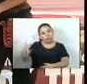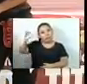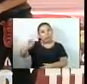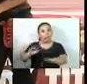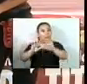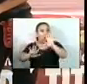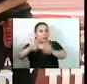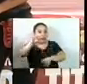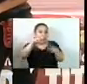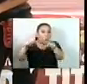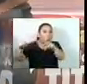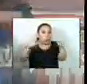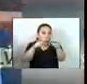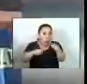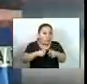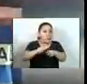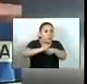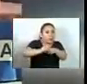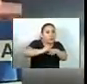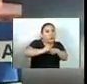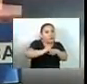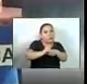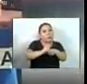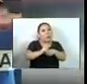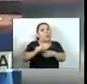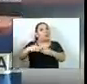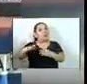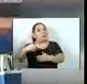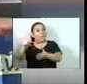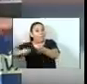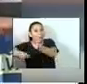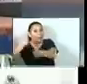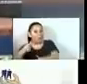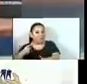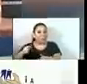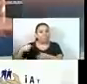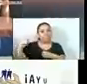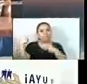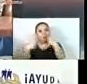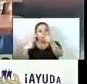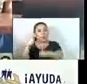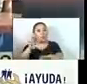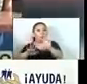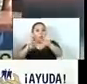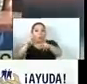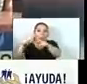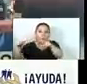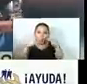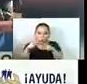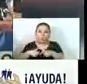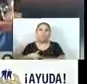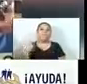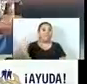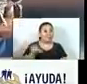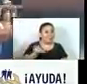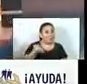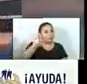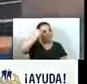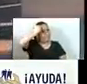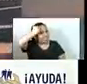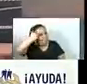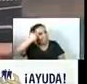y debuté por primera vez cuando tenía 18 Es algo que requiere bastante entrenamiento